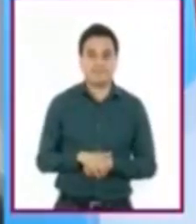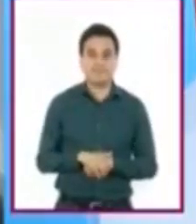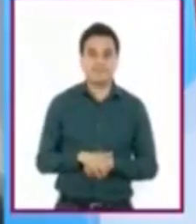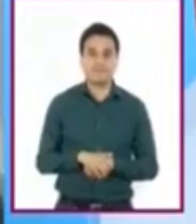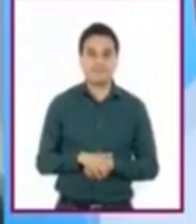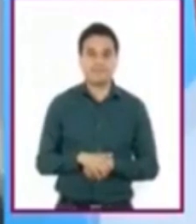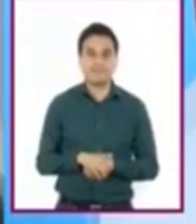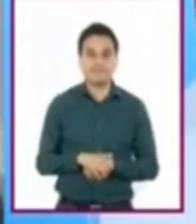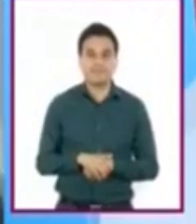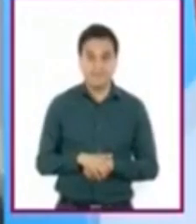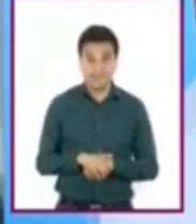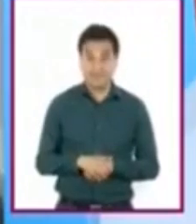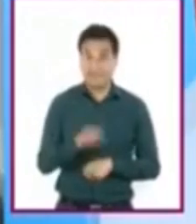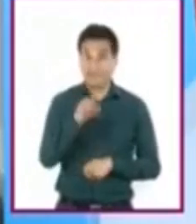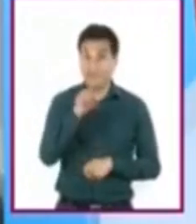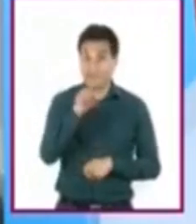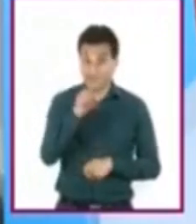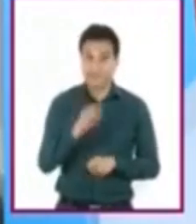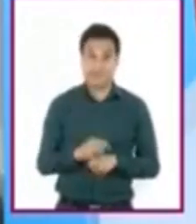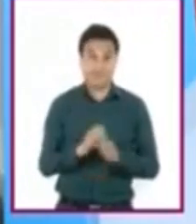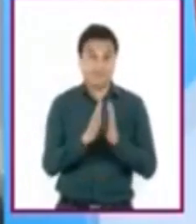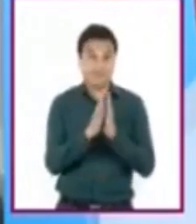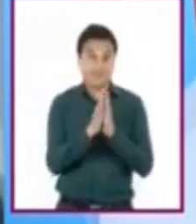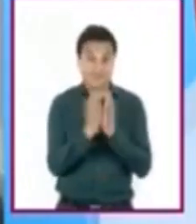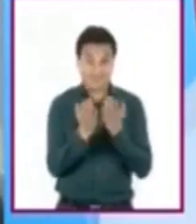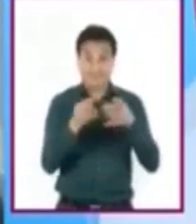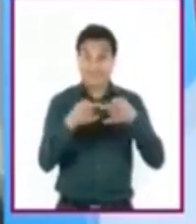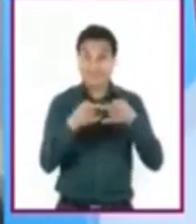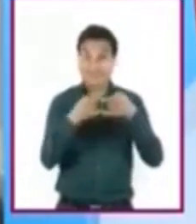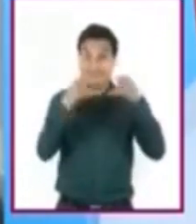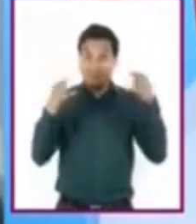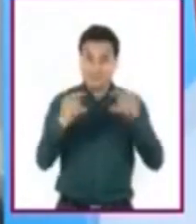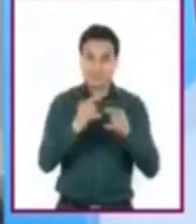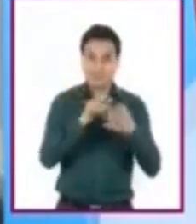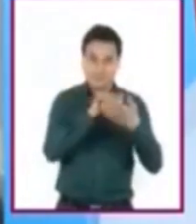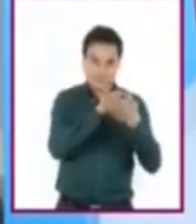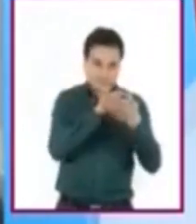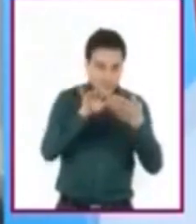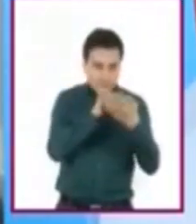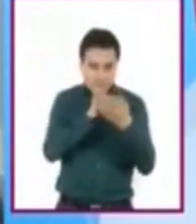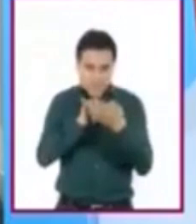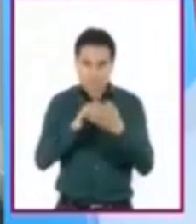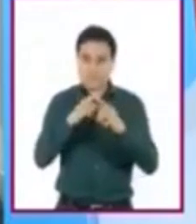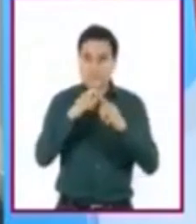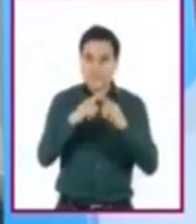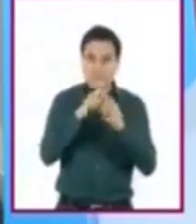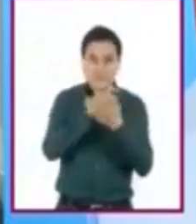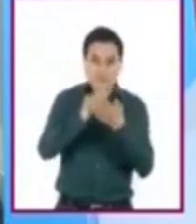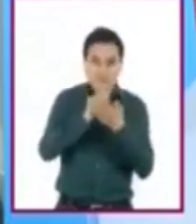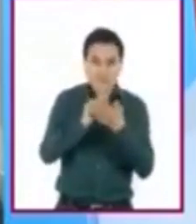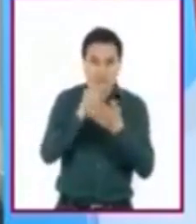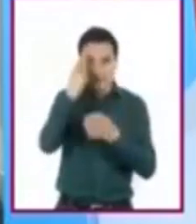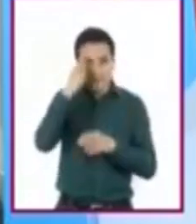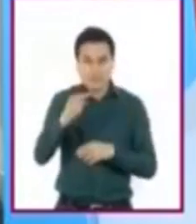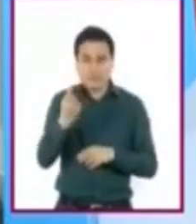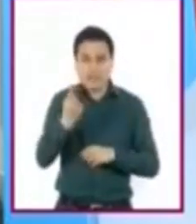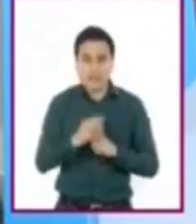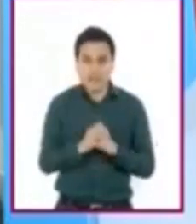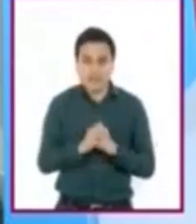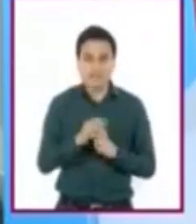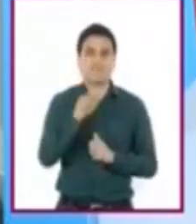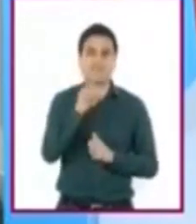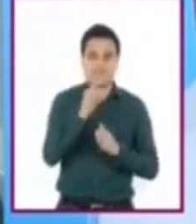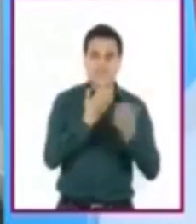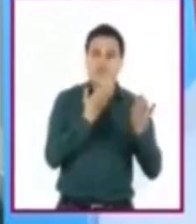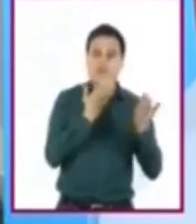Además de leer de manera cuidadosa cada una de las fuentes y de tener en cuenta quién lo escribió y para qué, debemos comparar varios